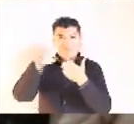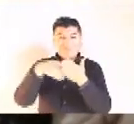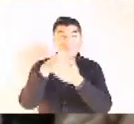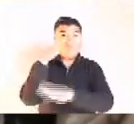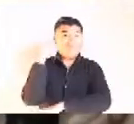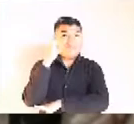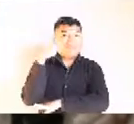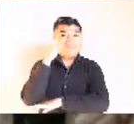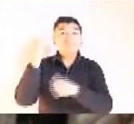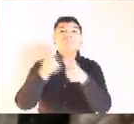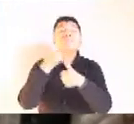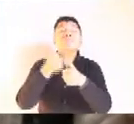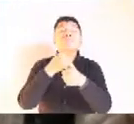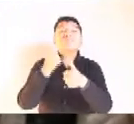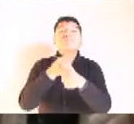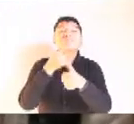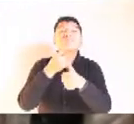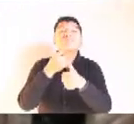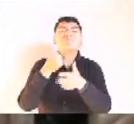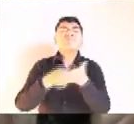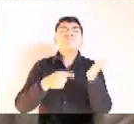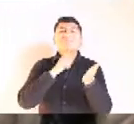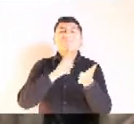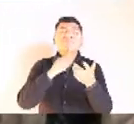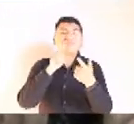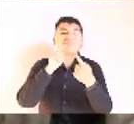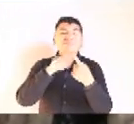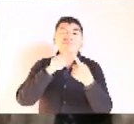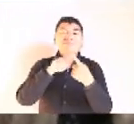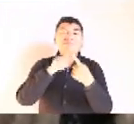Bolivia. El primer momento es, queridos hermanos, el